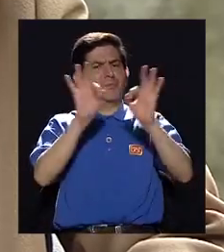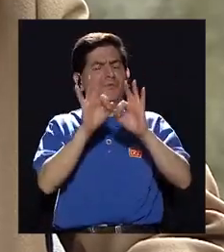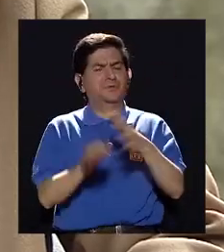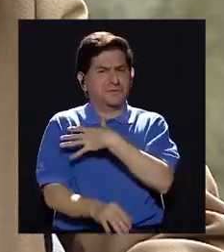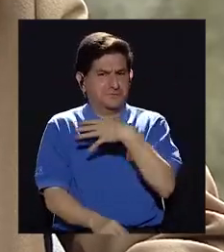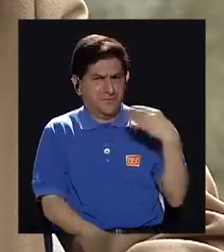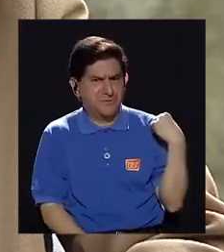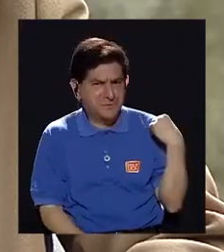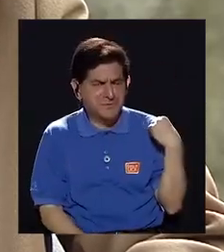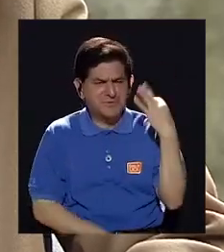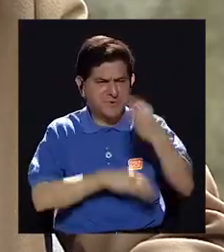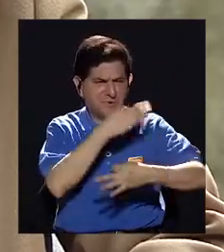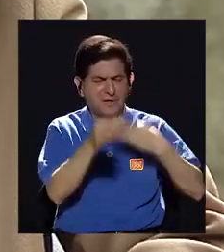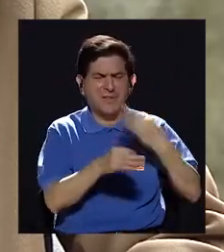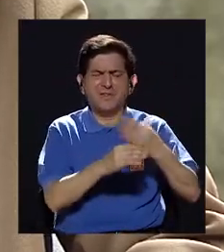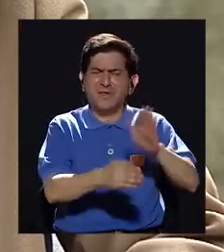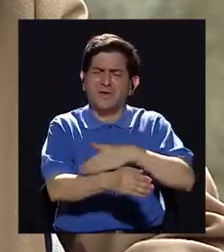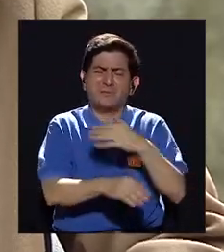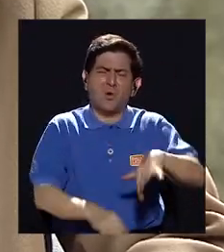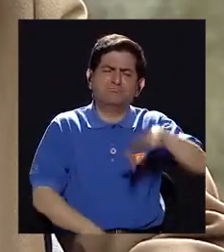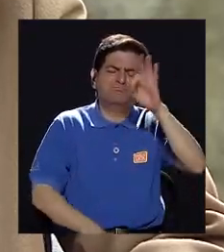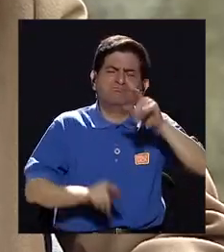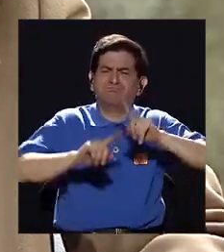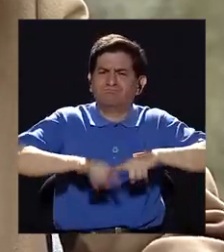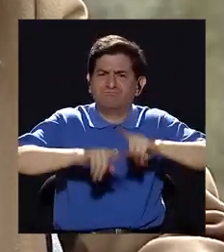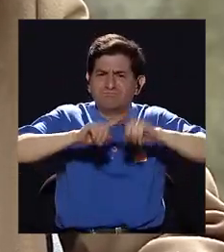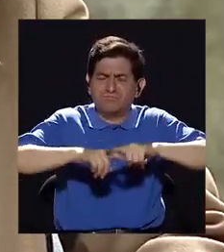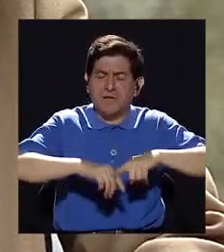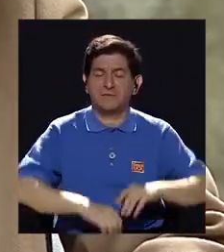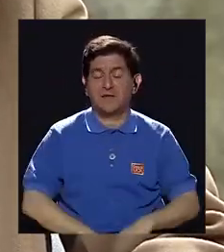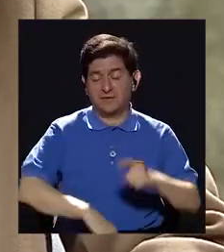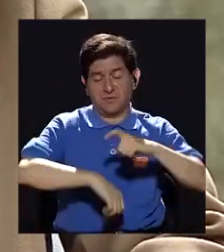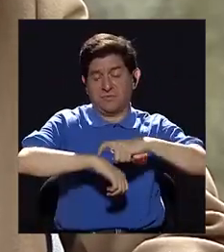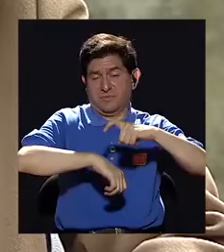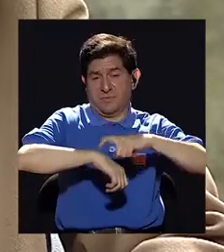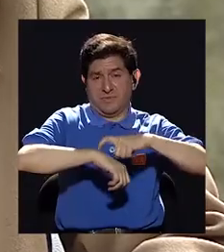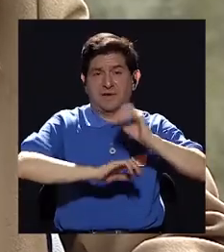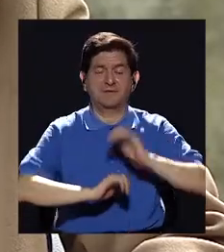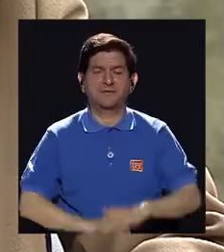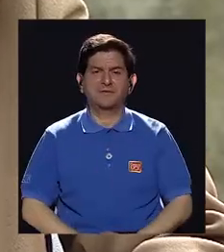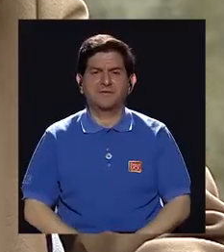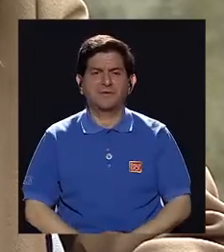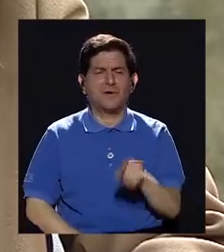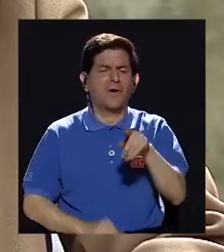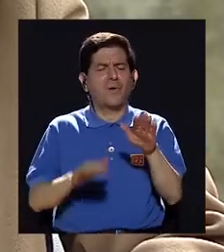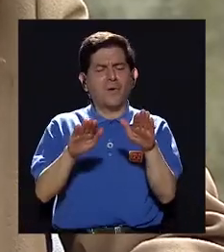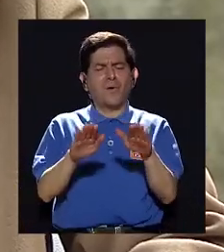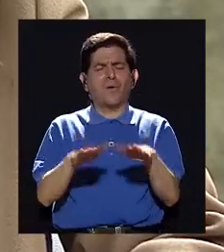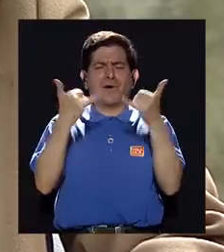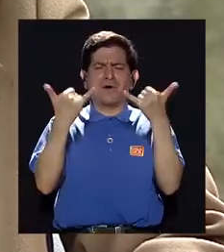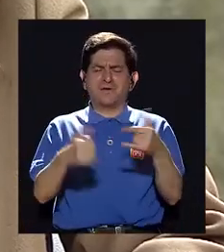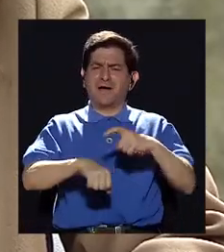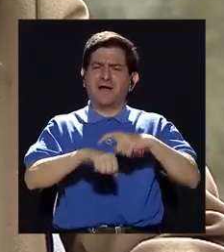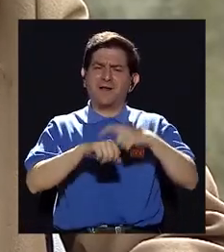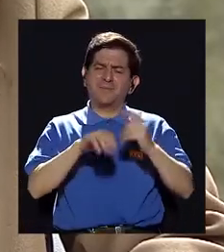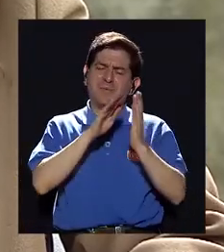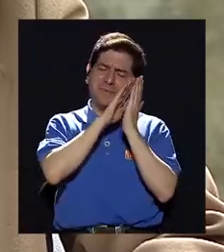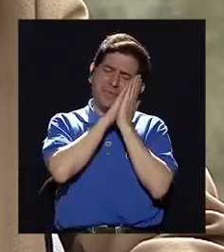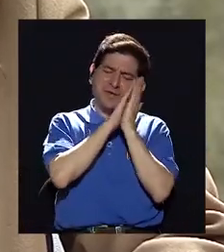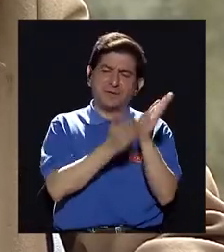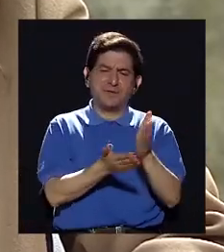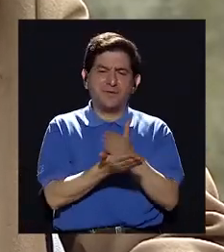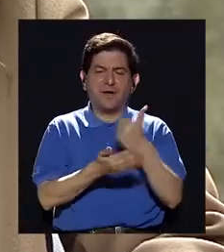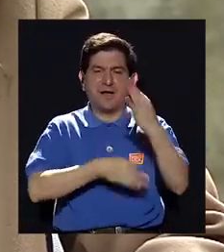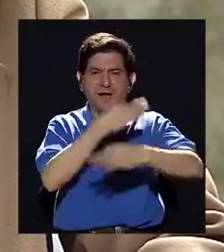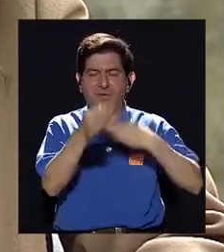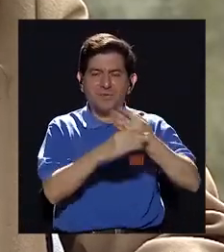importante, si le gustó, ¿verdad? ¿Qué tipo de música vamos a escoger? Dependiendo de la hora, ¿verdad? Es muy relajante cuando ya es hora de dormir poner